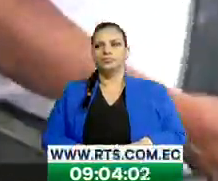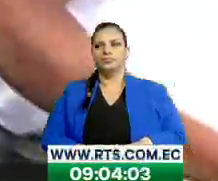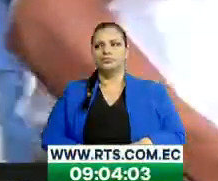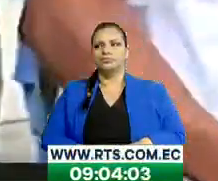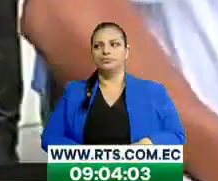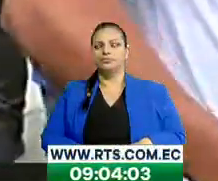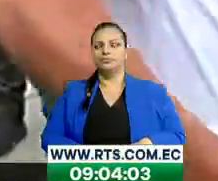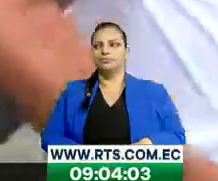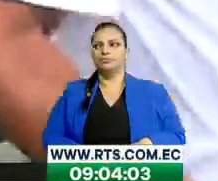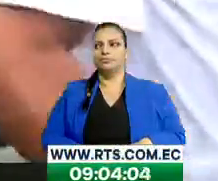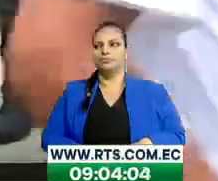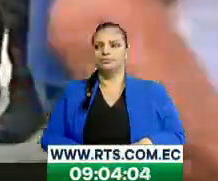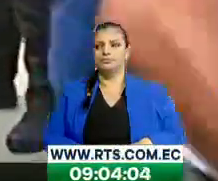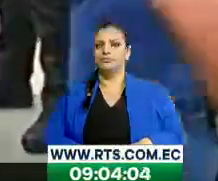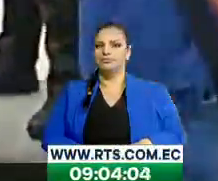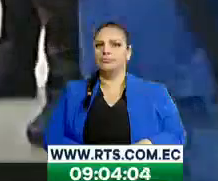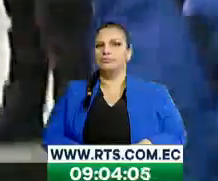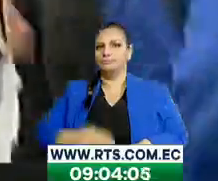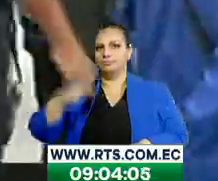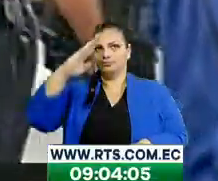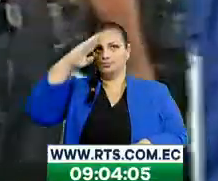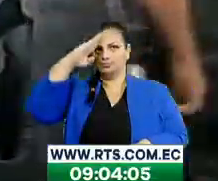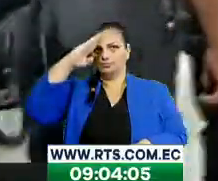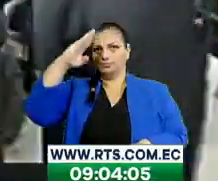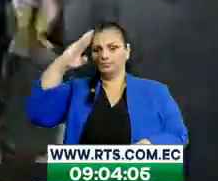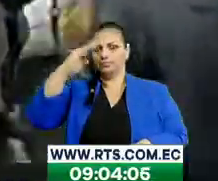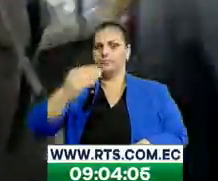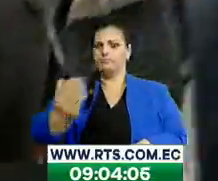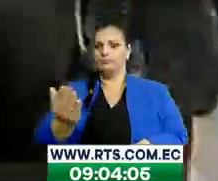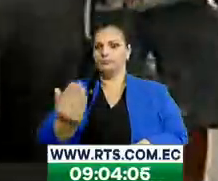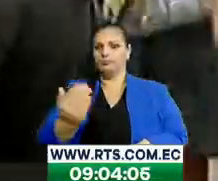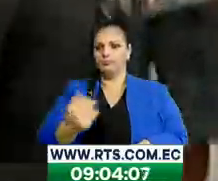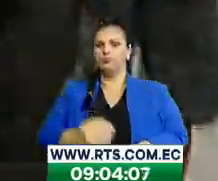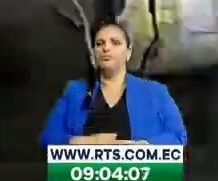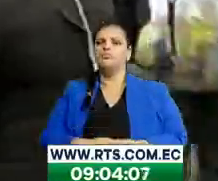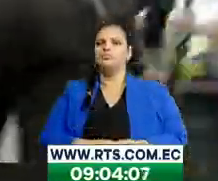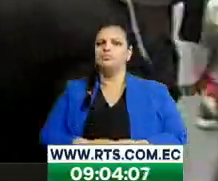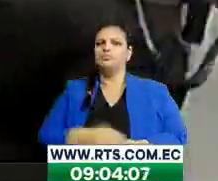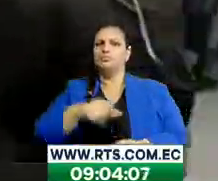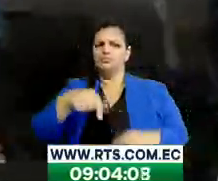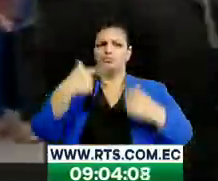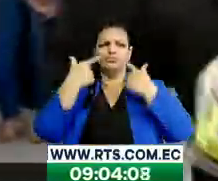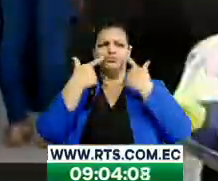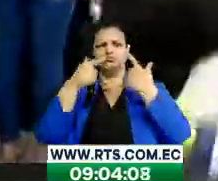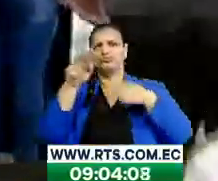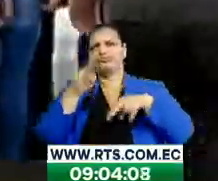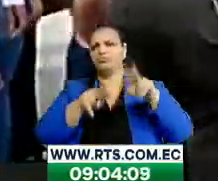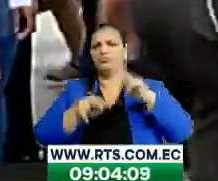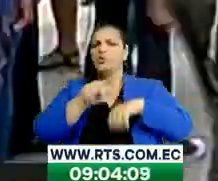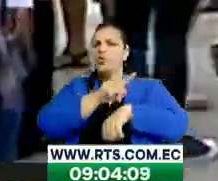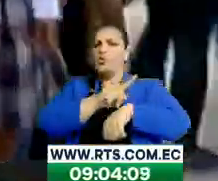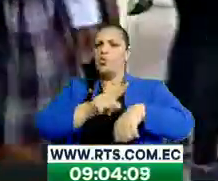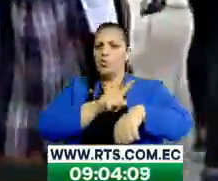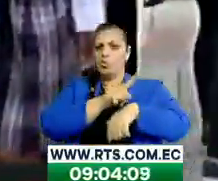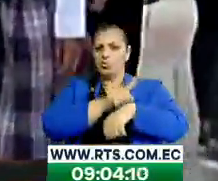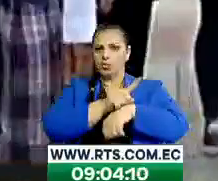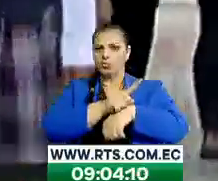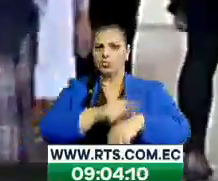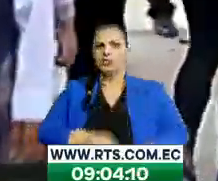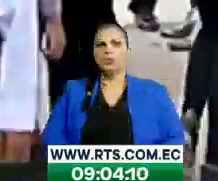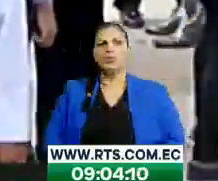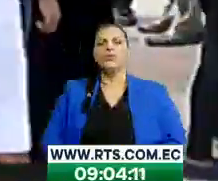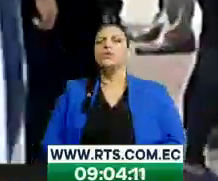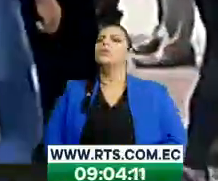coronel para que nos brinde información. Coronel, hasta el momento llevamos poco más de una hora en esta operación. Los